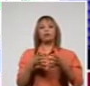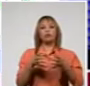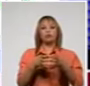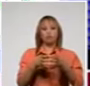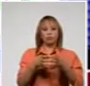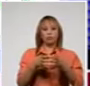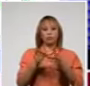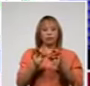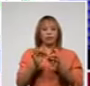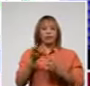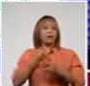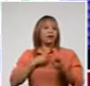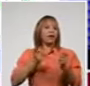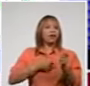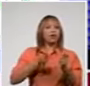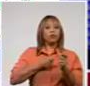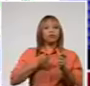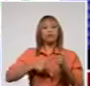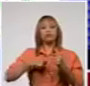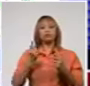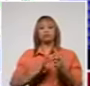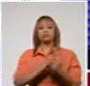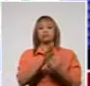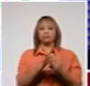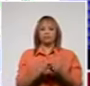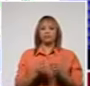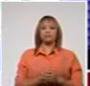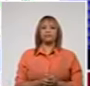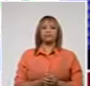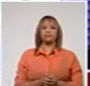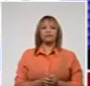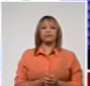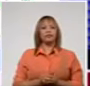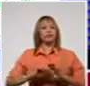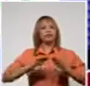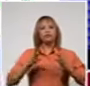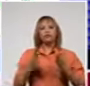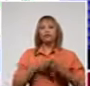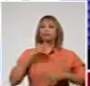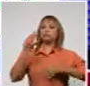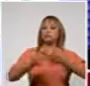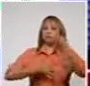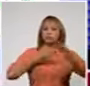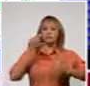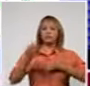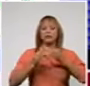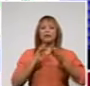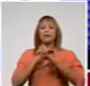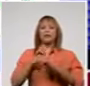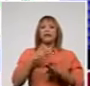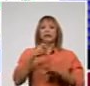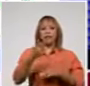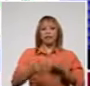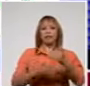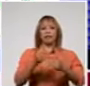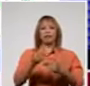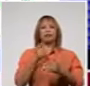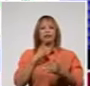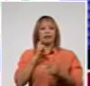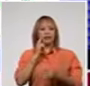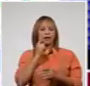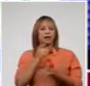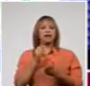el Enfrentamiento a la COVID-19. Sobre estas disposiciones conversaremos más adelante porque ya tenemos la señal desde el Centro de